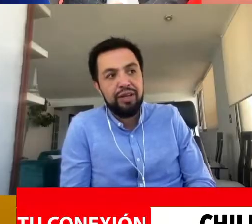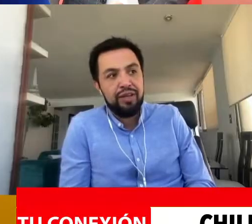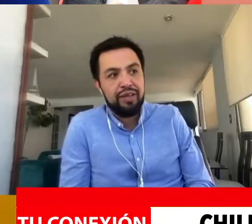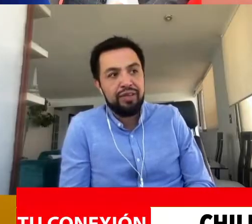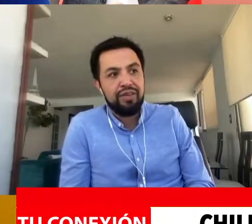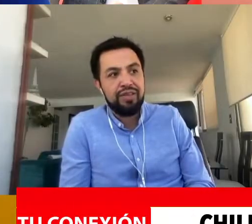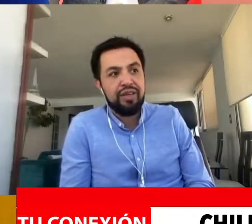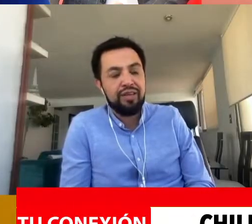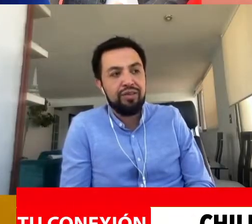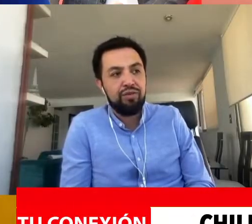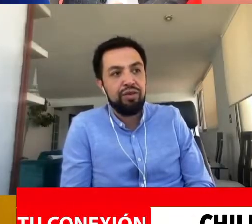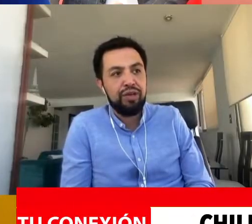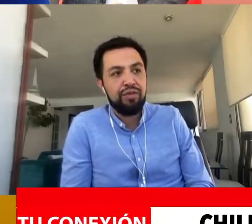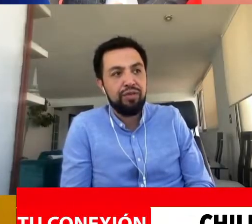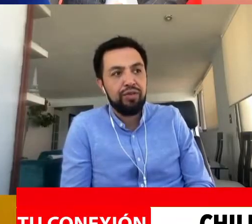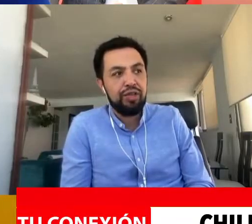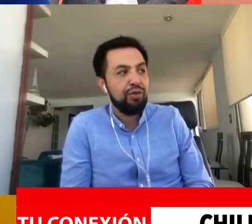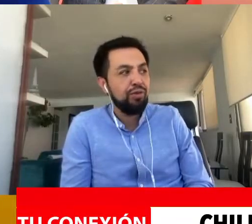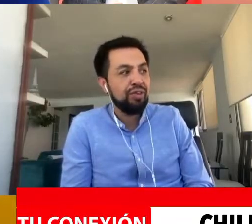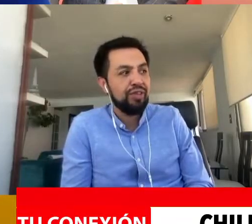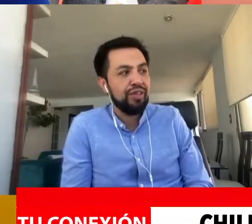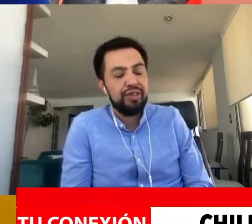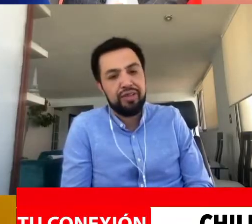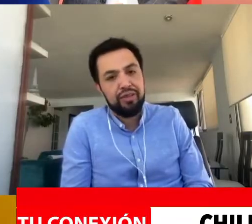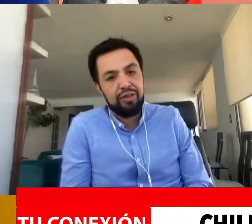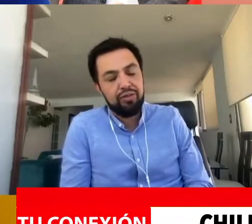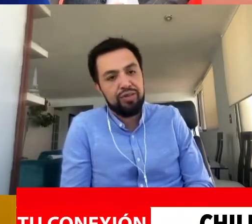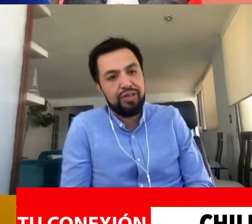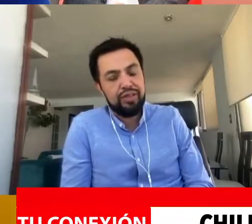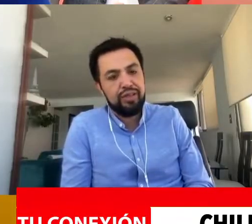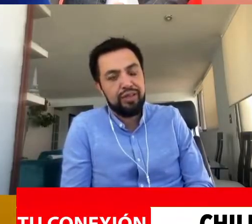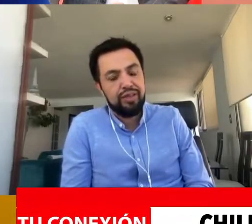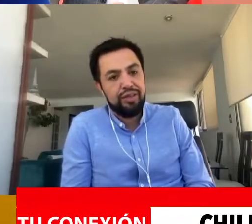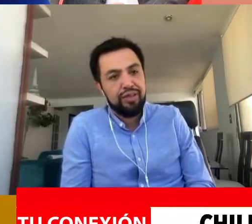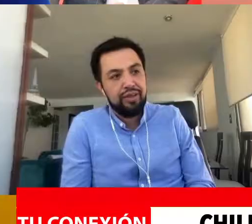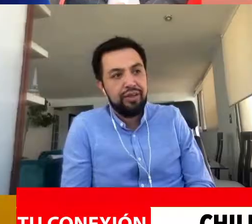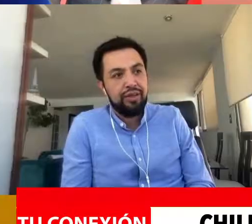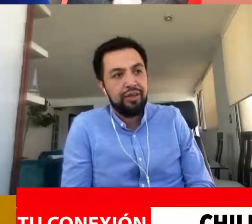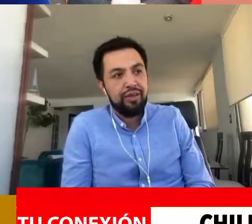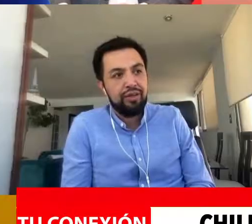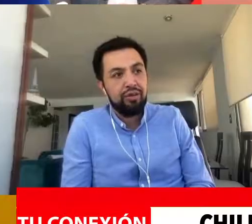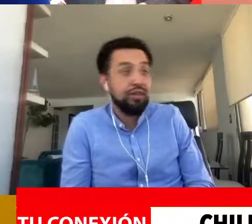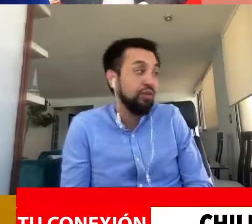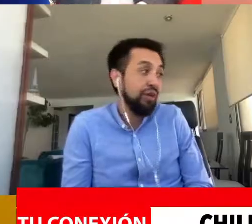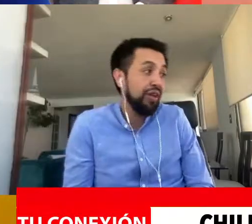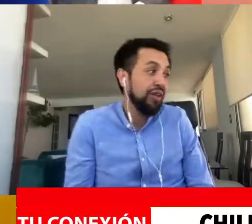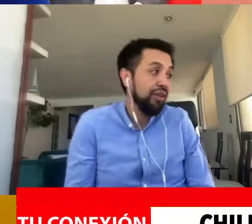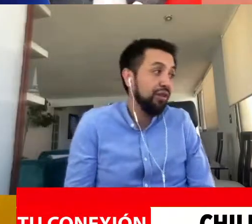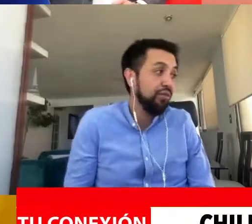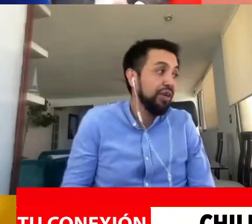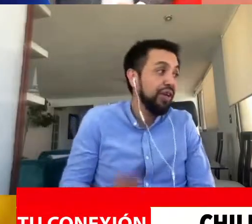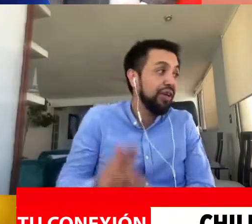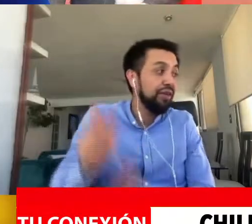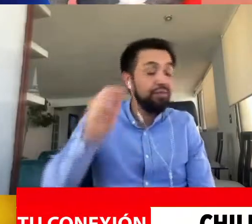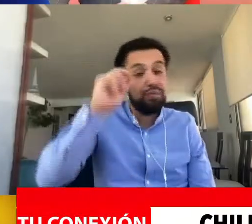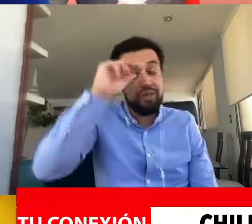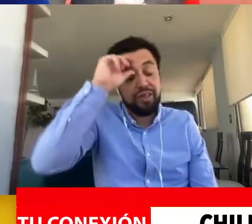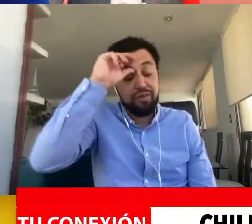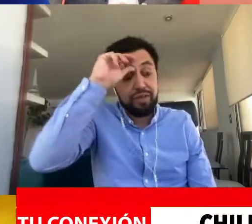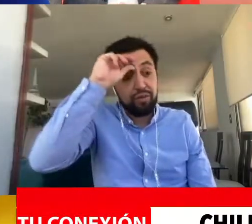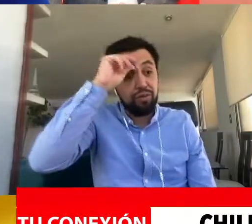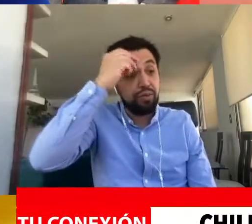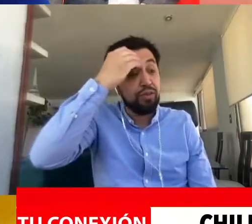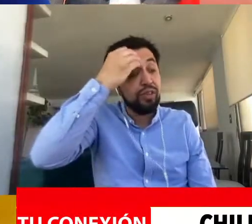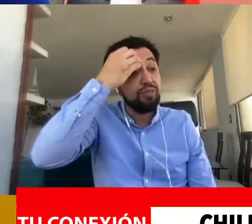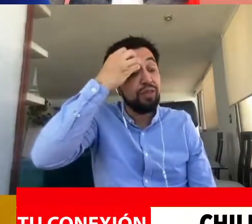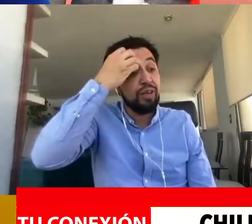dinámica que se va a acercar sin duda a lo que vivió Chile en los años 60 o 70. Mm. Y lo siento por la gente que nos mira y que puede tener